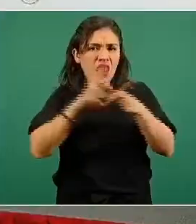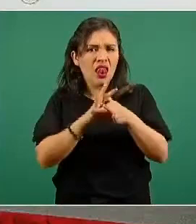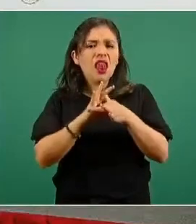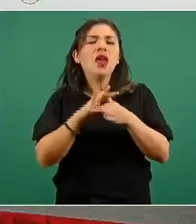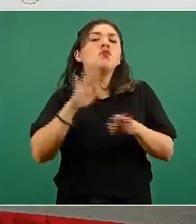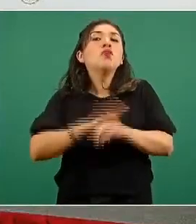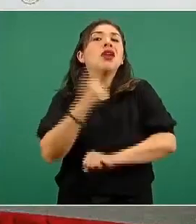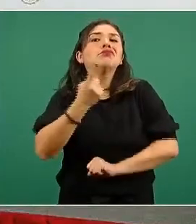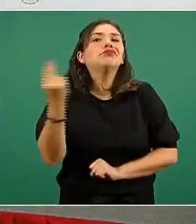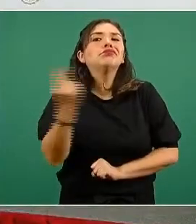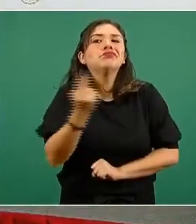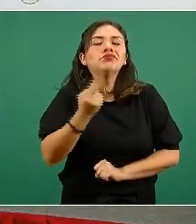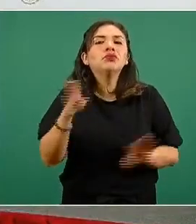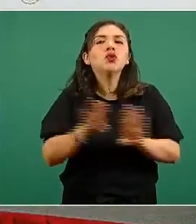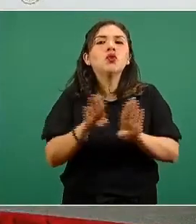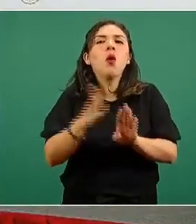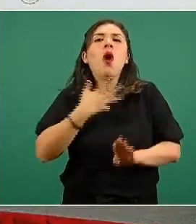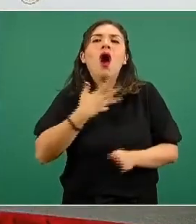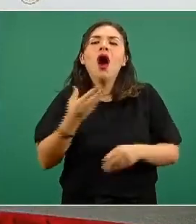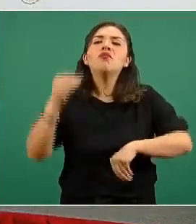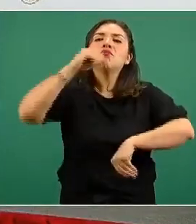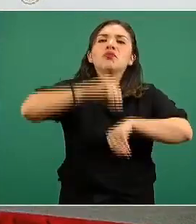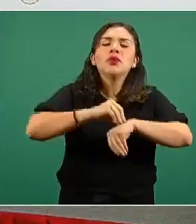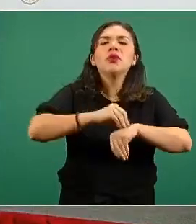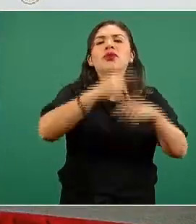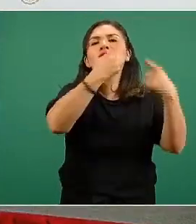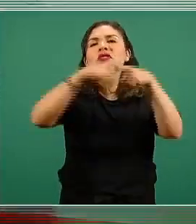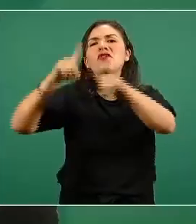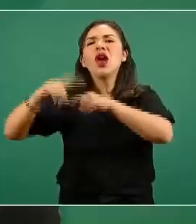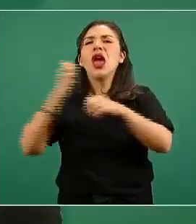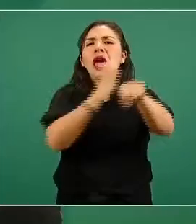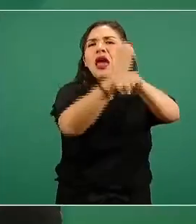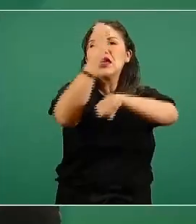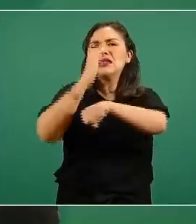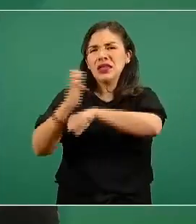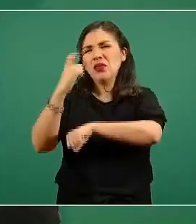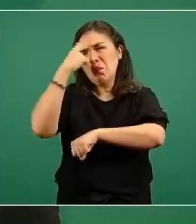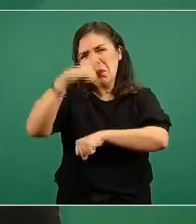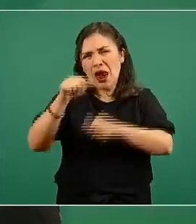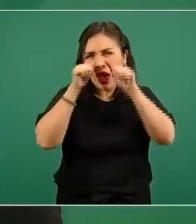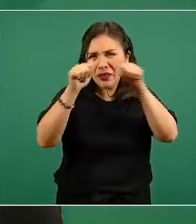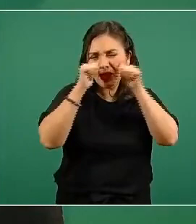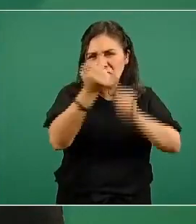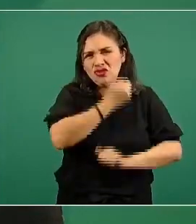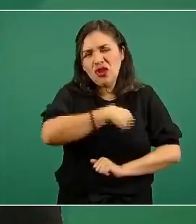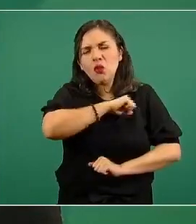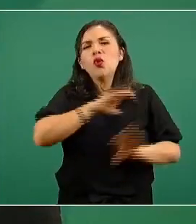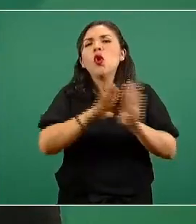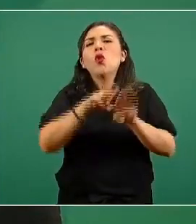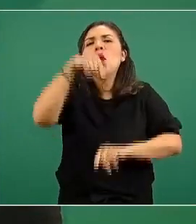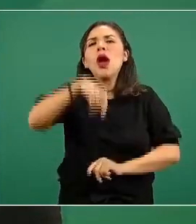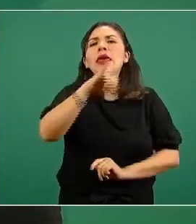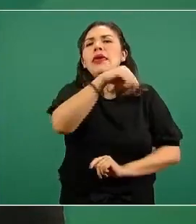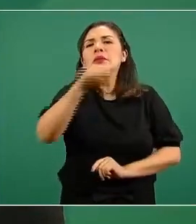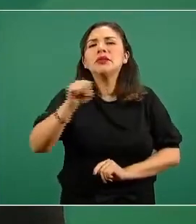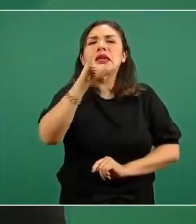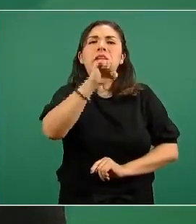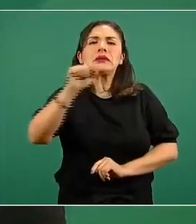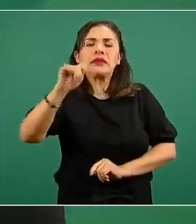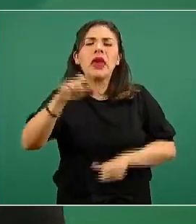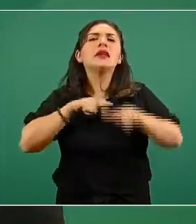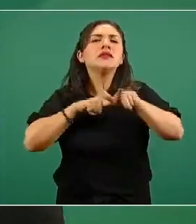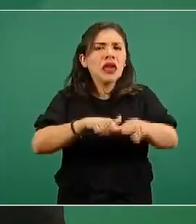por necesidad tienen unidades de salud en cada uno de los estados, particularmente la Ciudad de México, como IMSS e ISSSTE, se